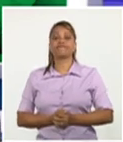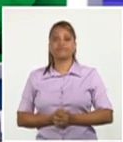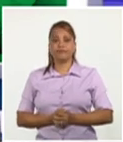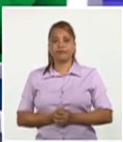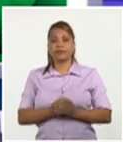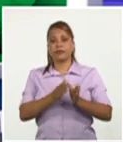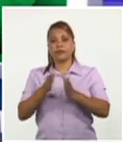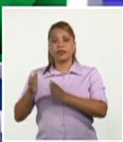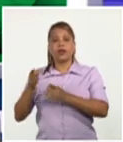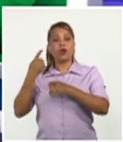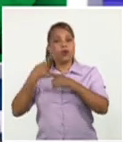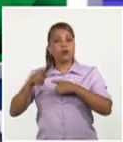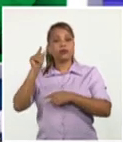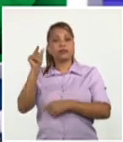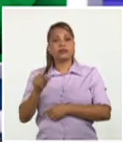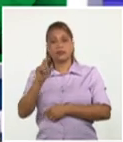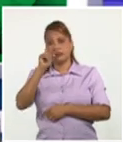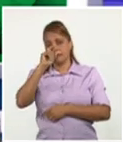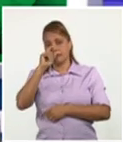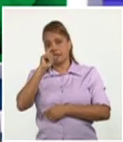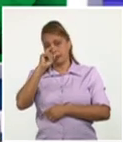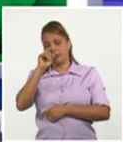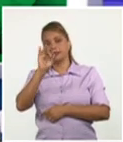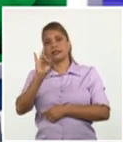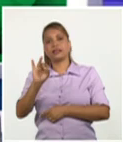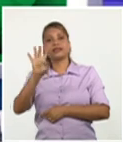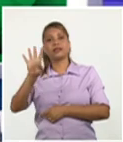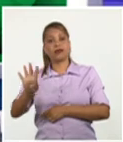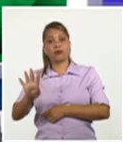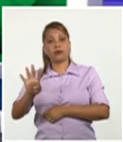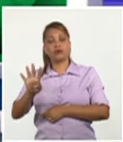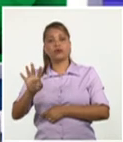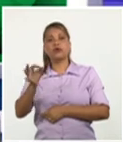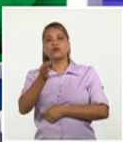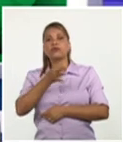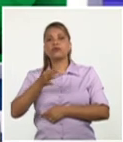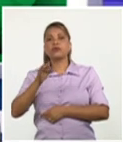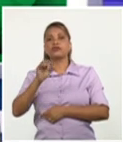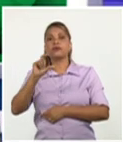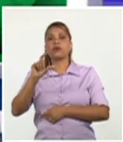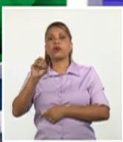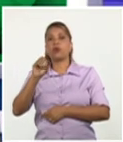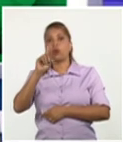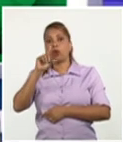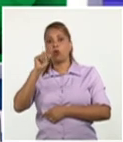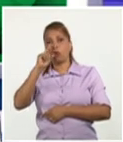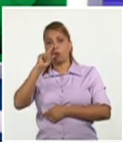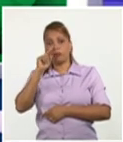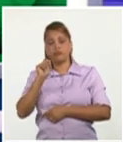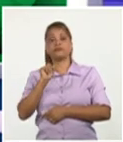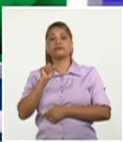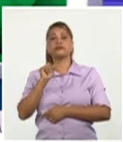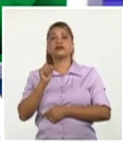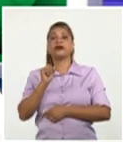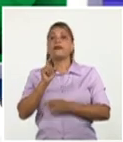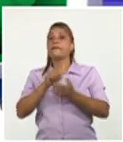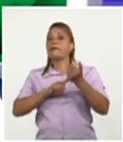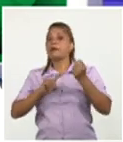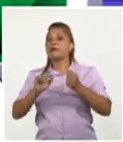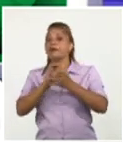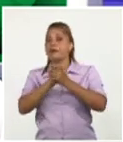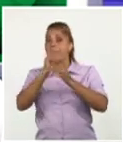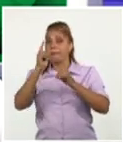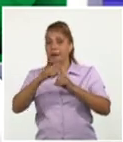de 74 años de edad, del municipio Colón, en la provincia de Matanzas, contacto de un caso